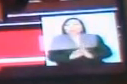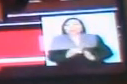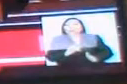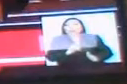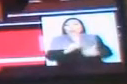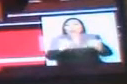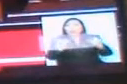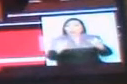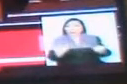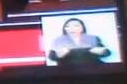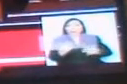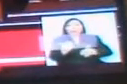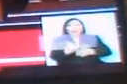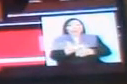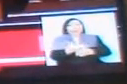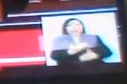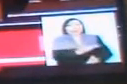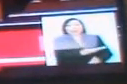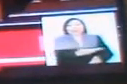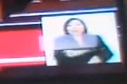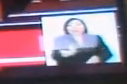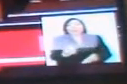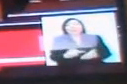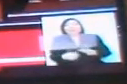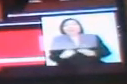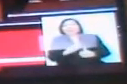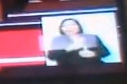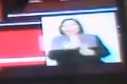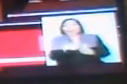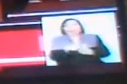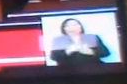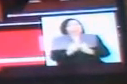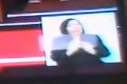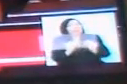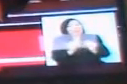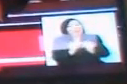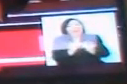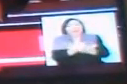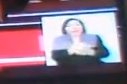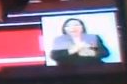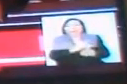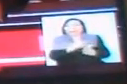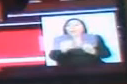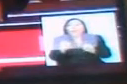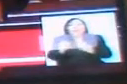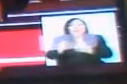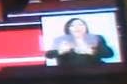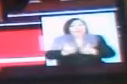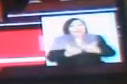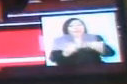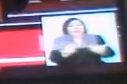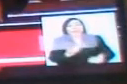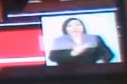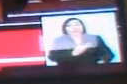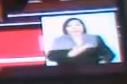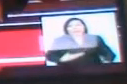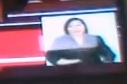hoy compartiré con ustedes los lineamientos generales con los que se conducirá este gobierno.